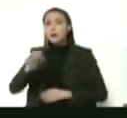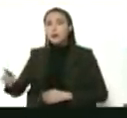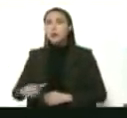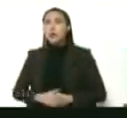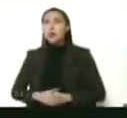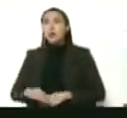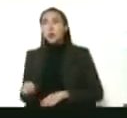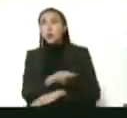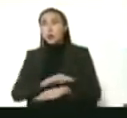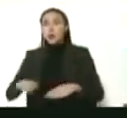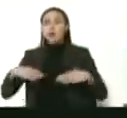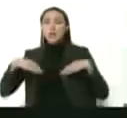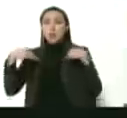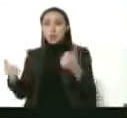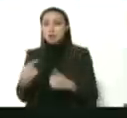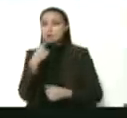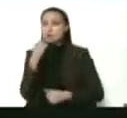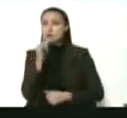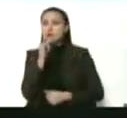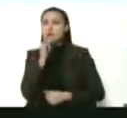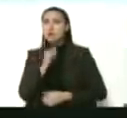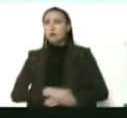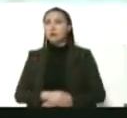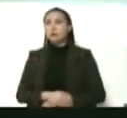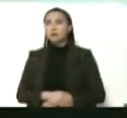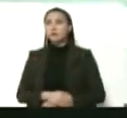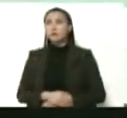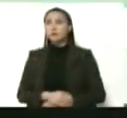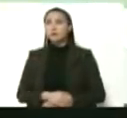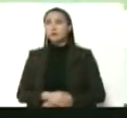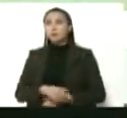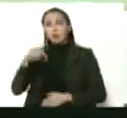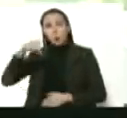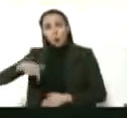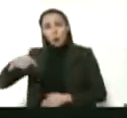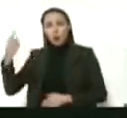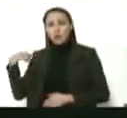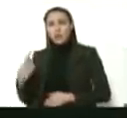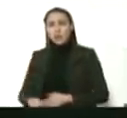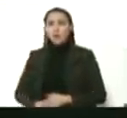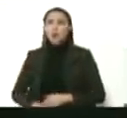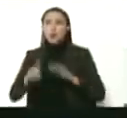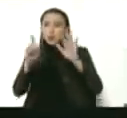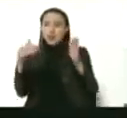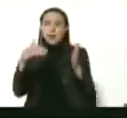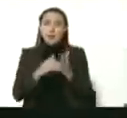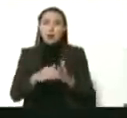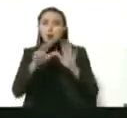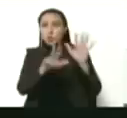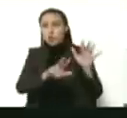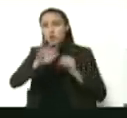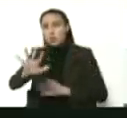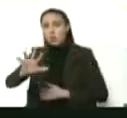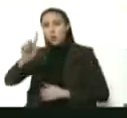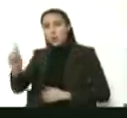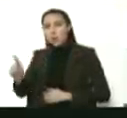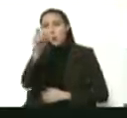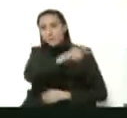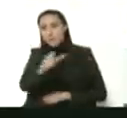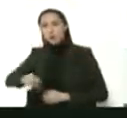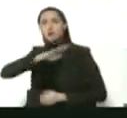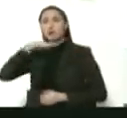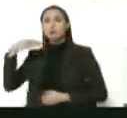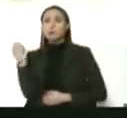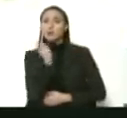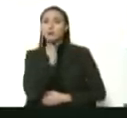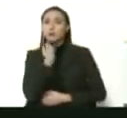Poder Popular para la Salud. Para el 7 de febrero tenemos en Venezuela 6.851 casos activos.